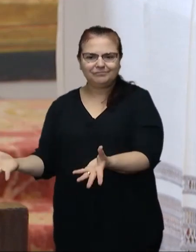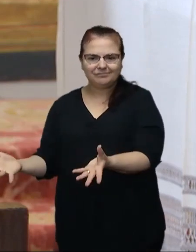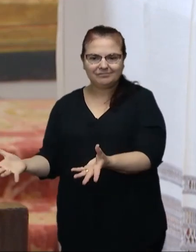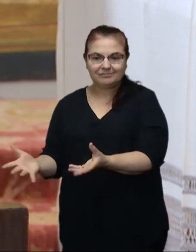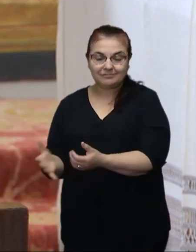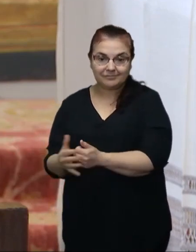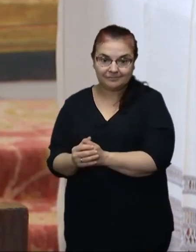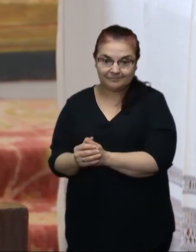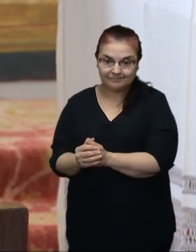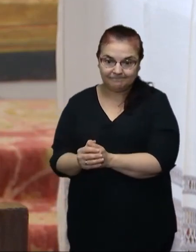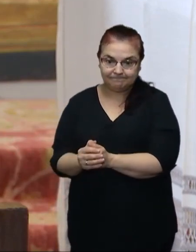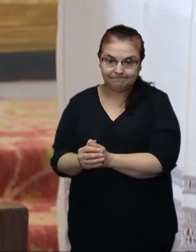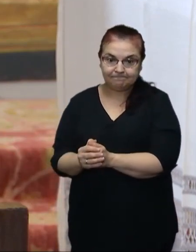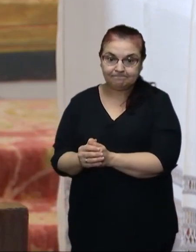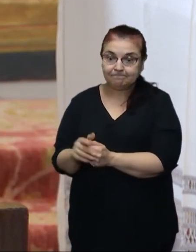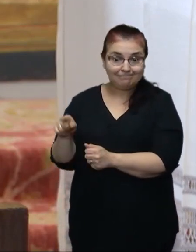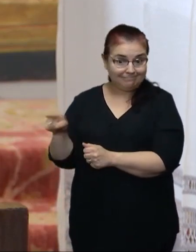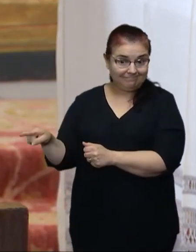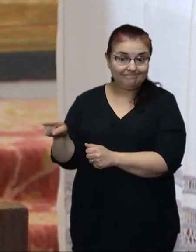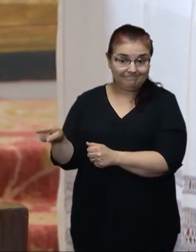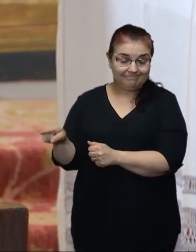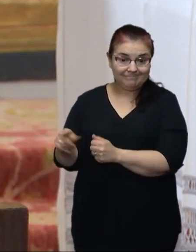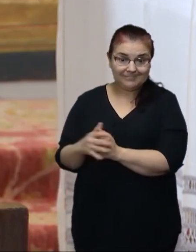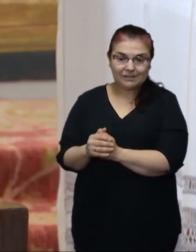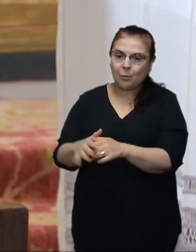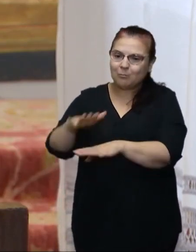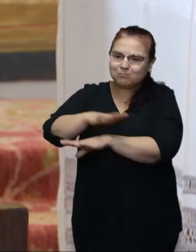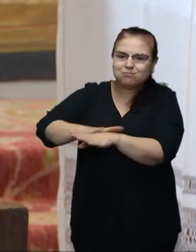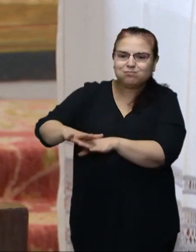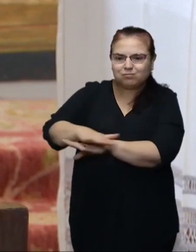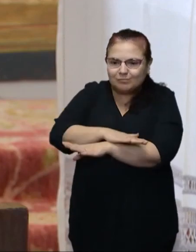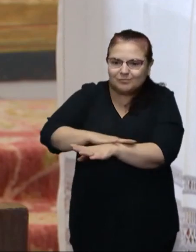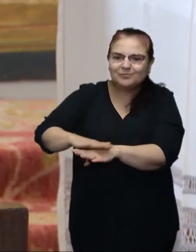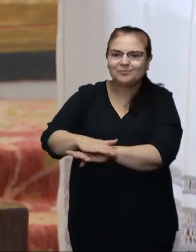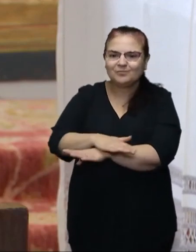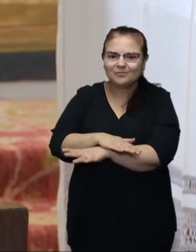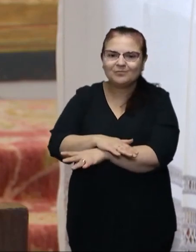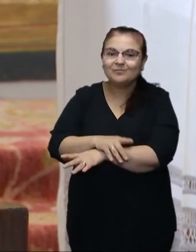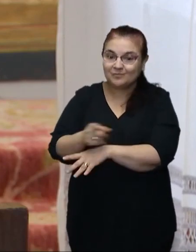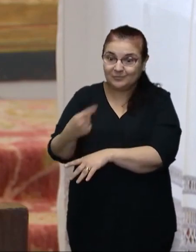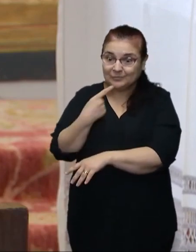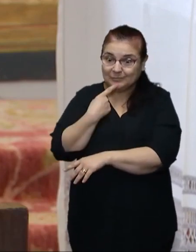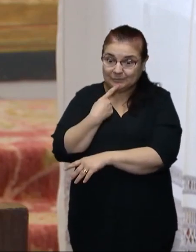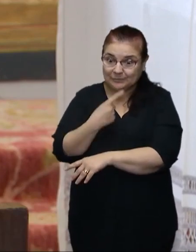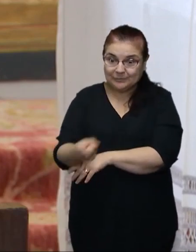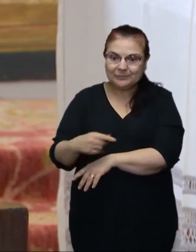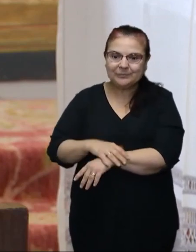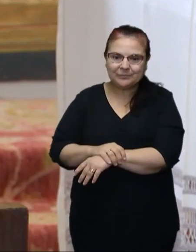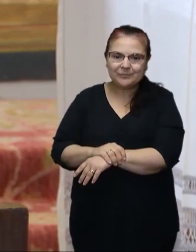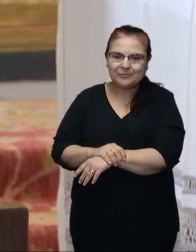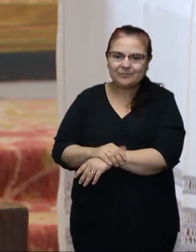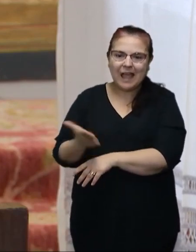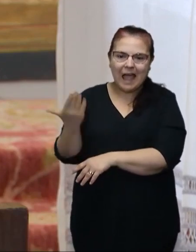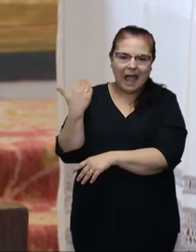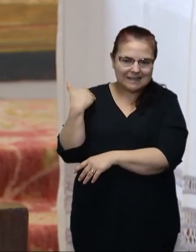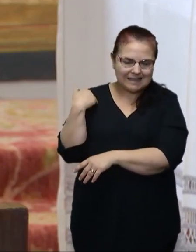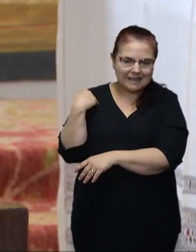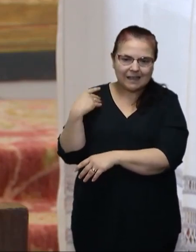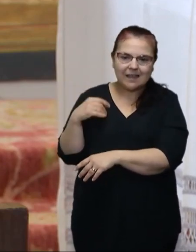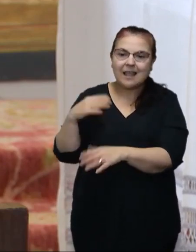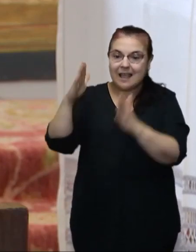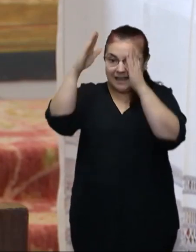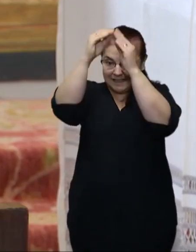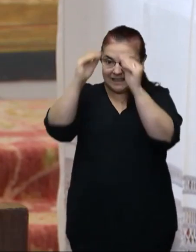abundancia. Y eso es lo que el fundamento que dice o nos decía ayer